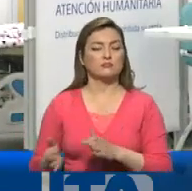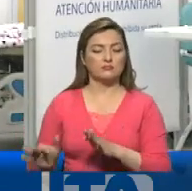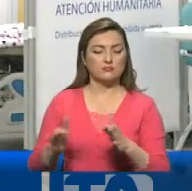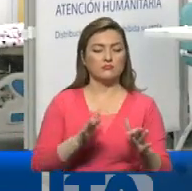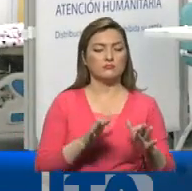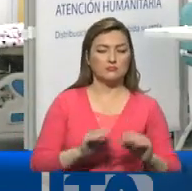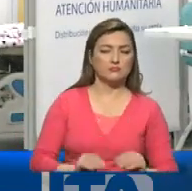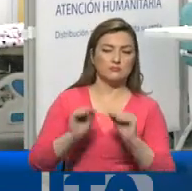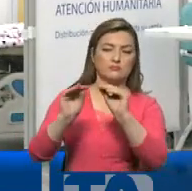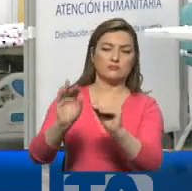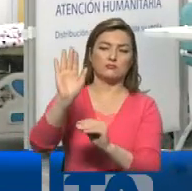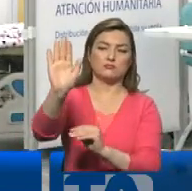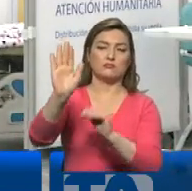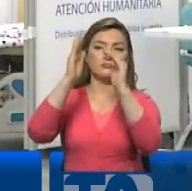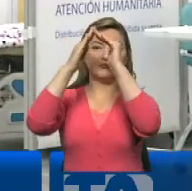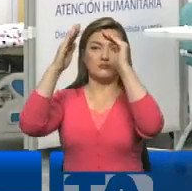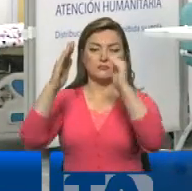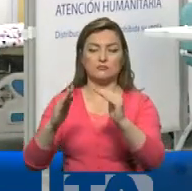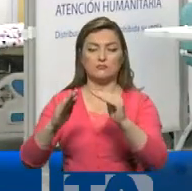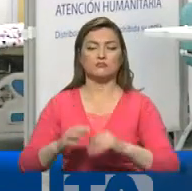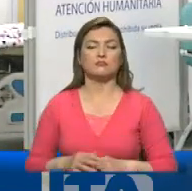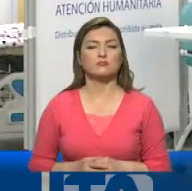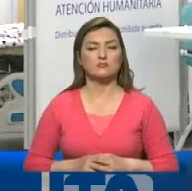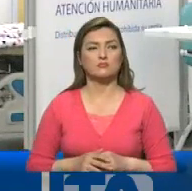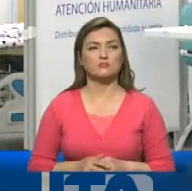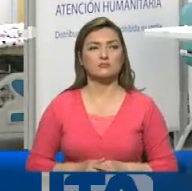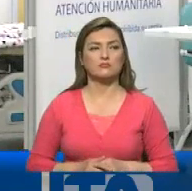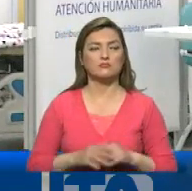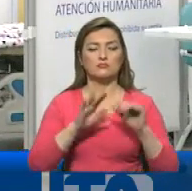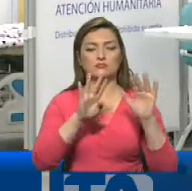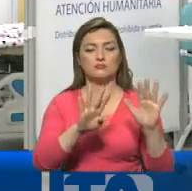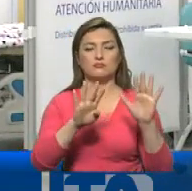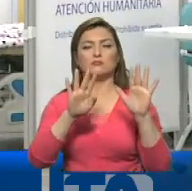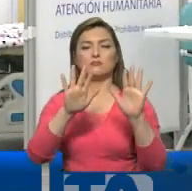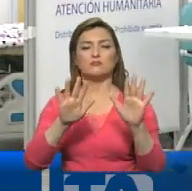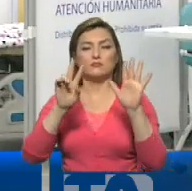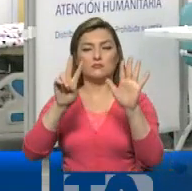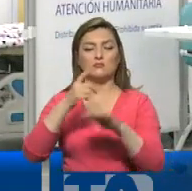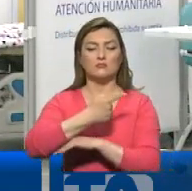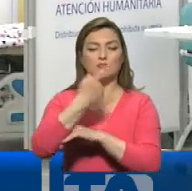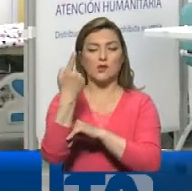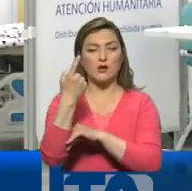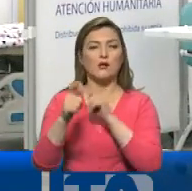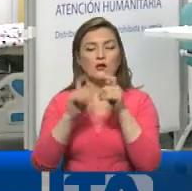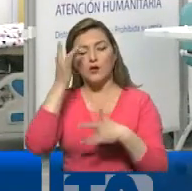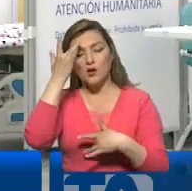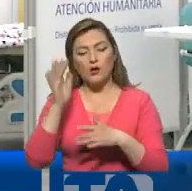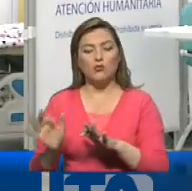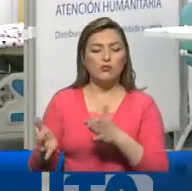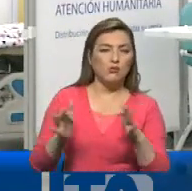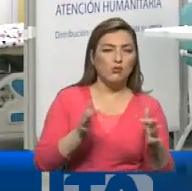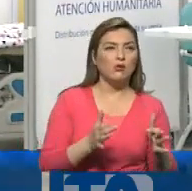y de aquí los mandamos a la casa. De esa manera, estamos recibiendo aproximadamente de 9 a 12 pacientes diarios para tratar